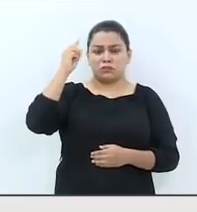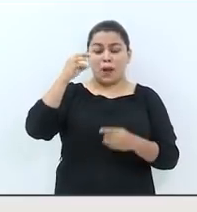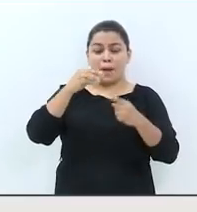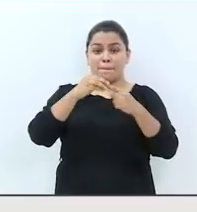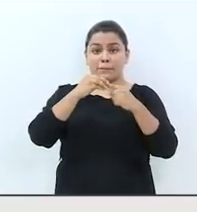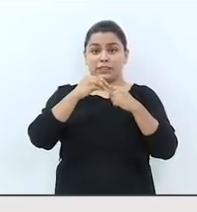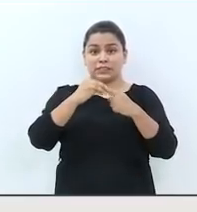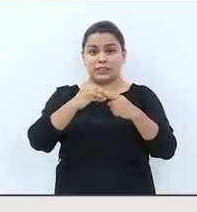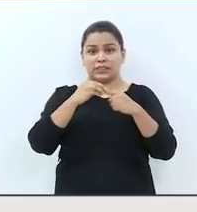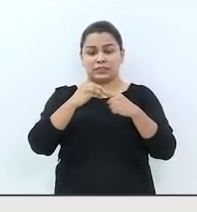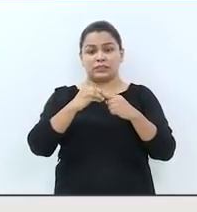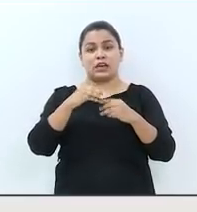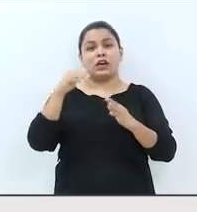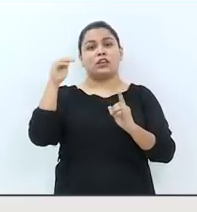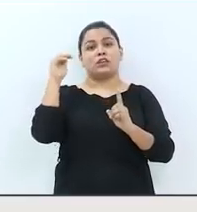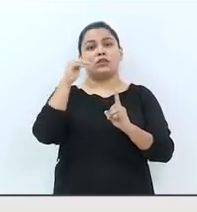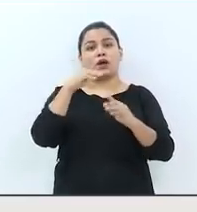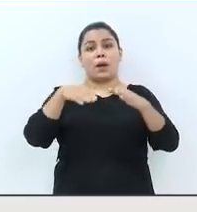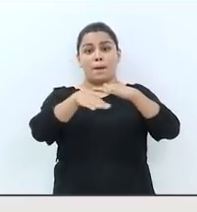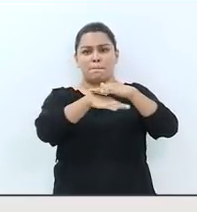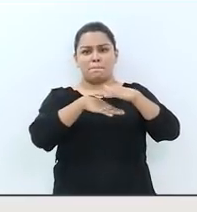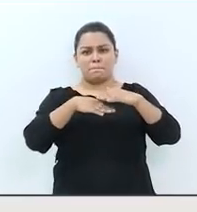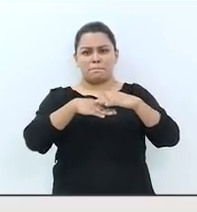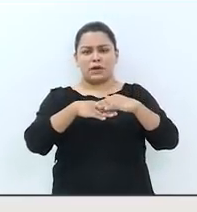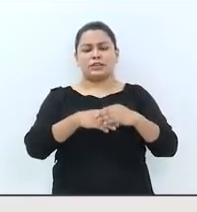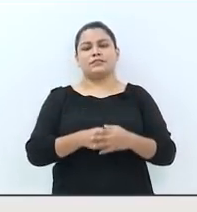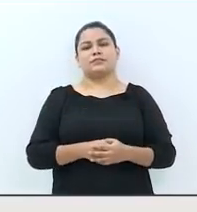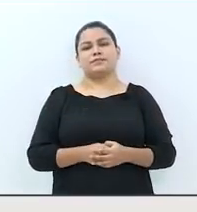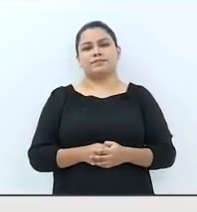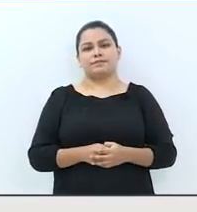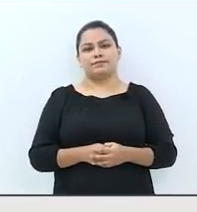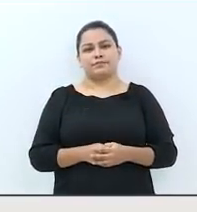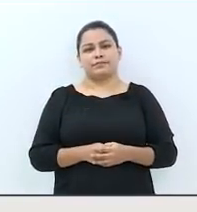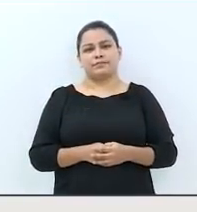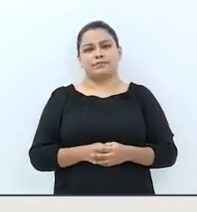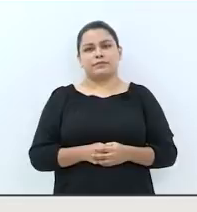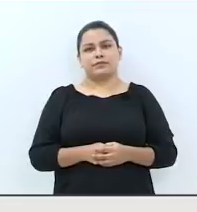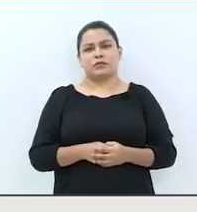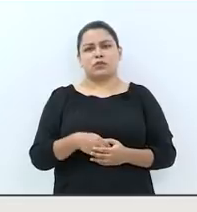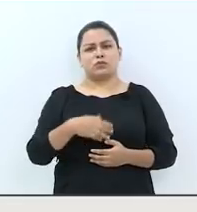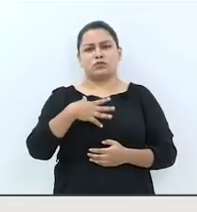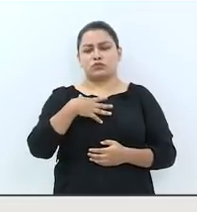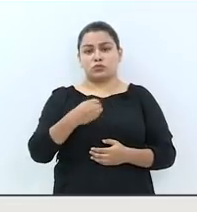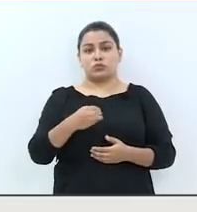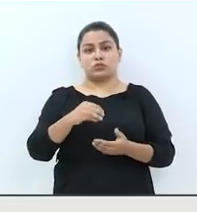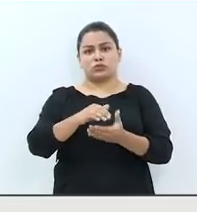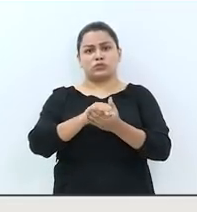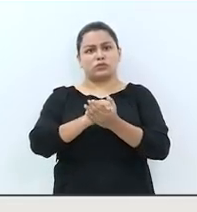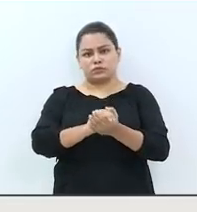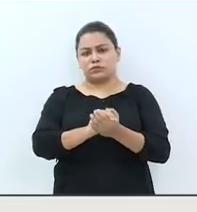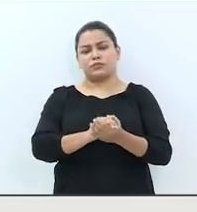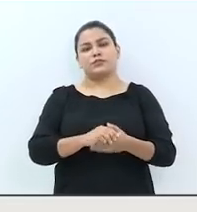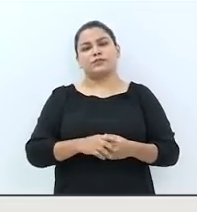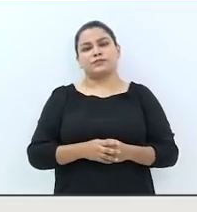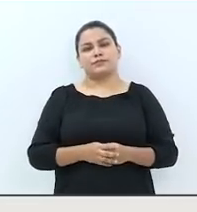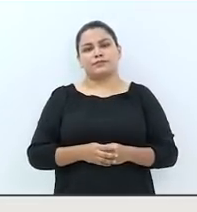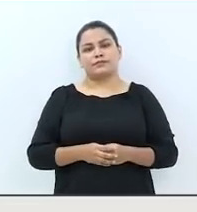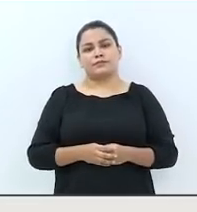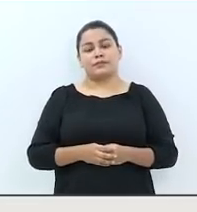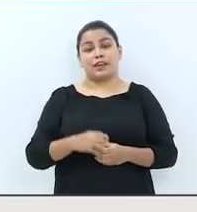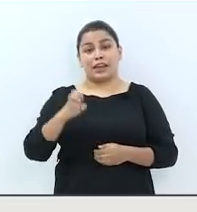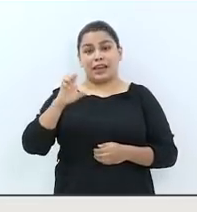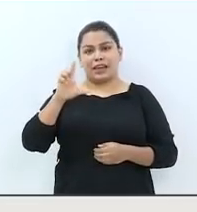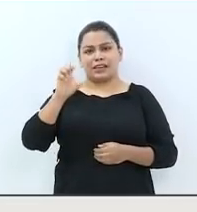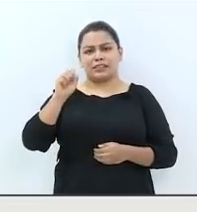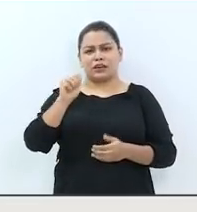especialista disciplinar de educación básica. Es un placer estar con ustedes. El placer es todo nuestro, Lorena, bienvenida. Elsa,